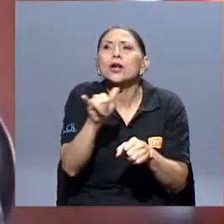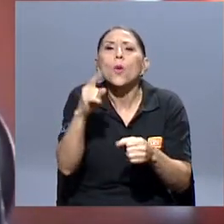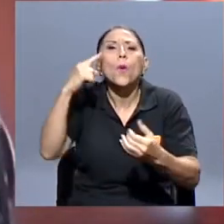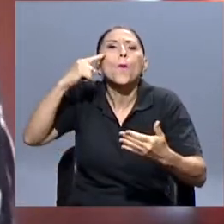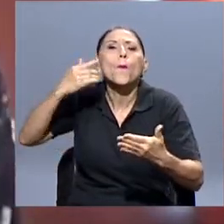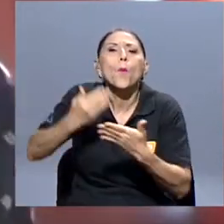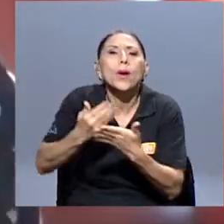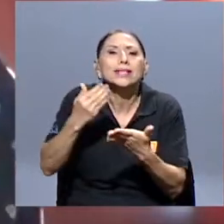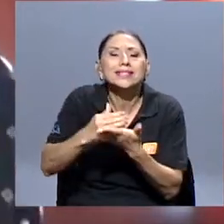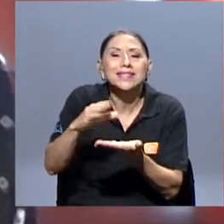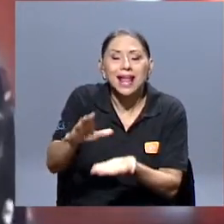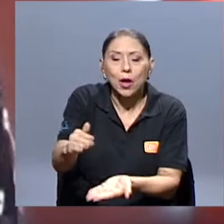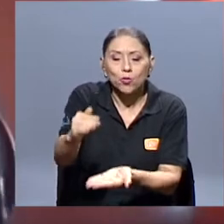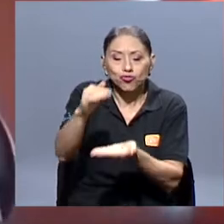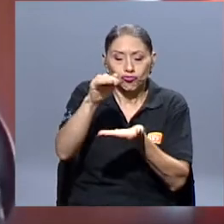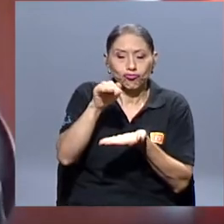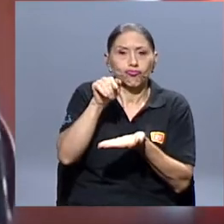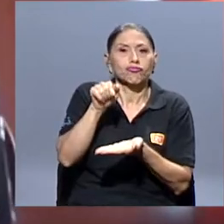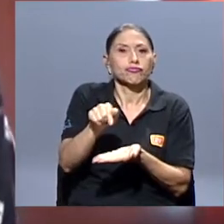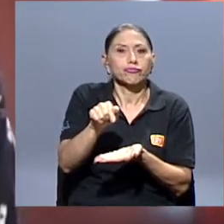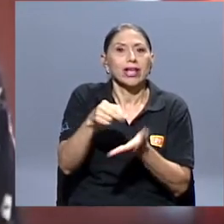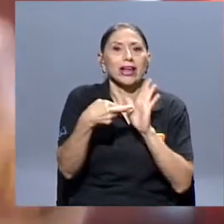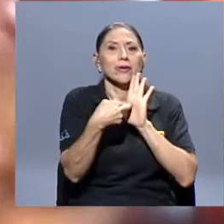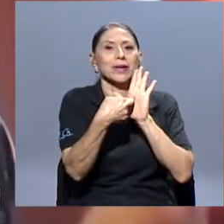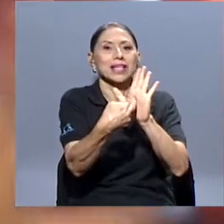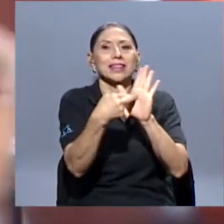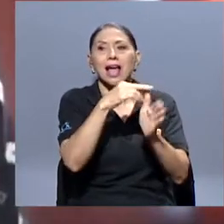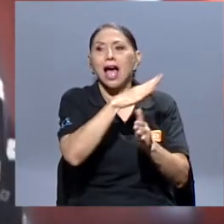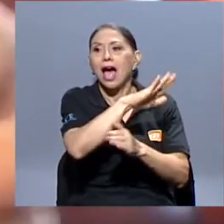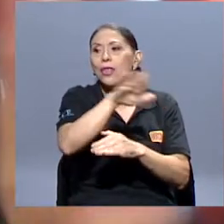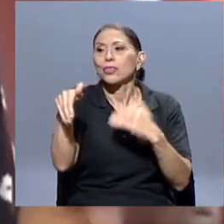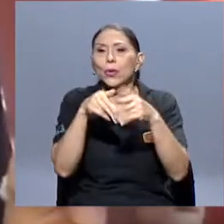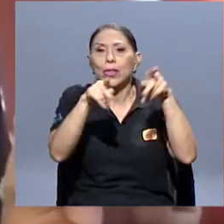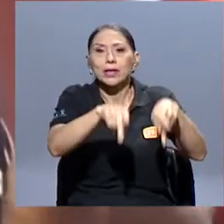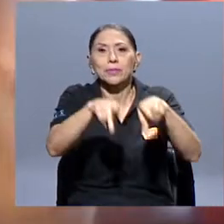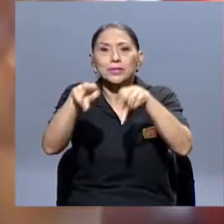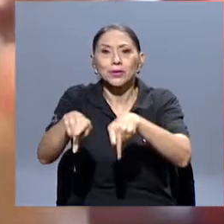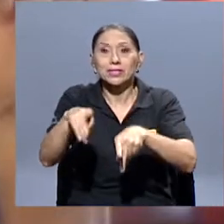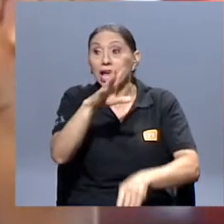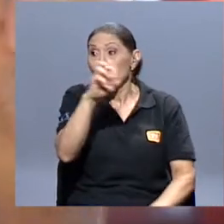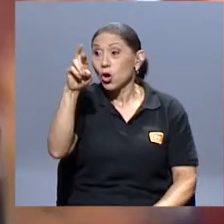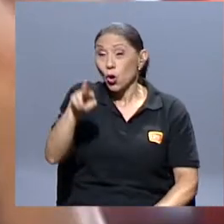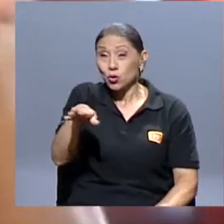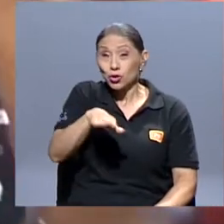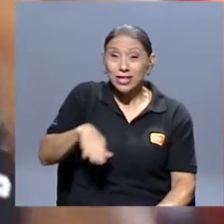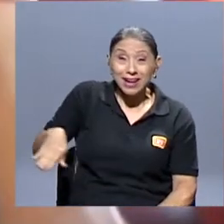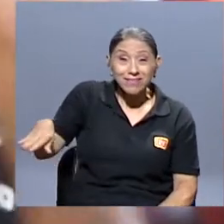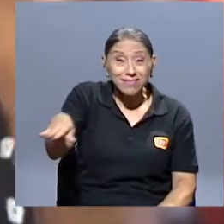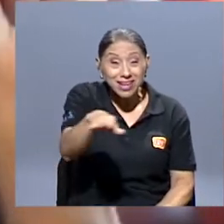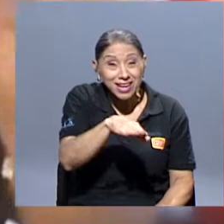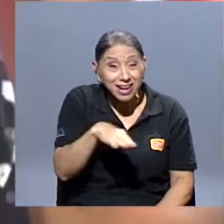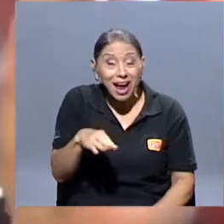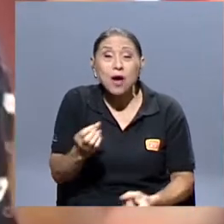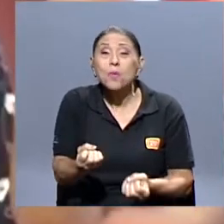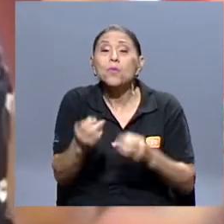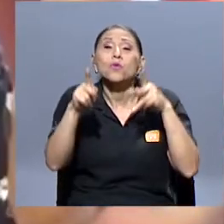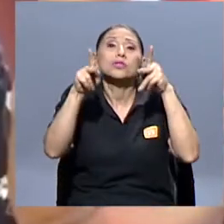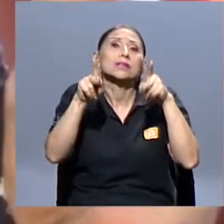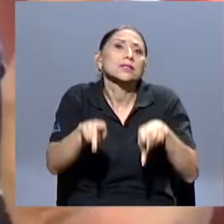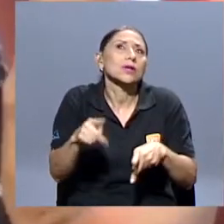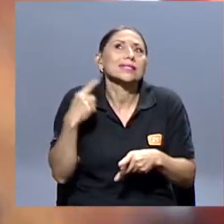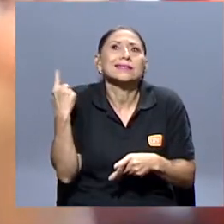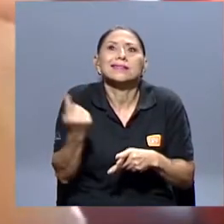Costa Rica, por suerte, hay una alta probabilidad de cualquier ciudadano o ciudadana esté en contacto directo con un o una